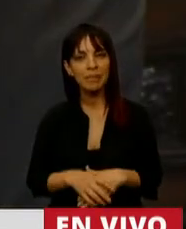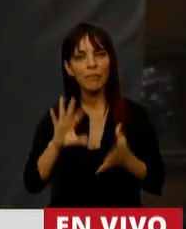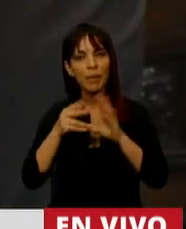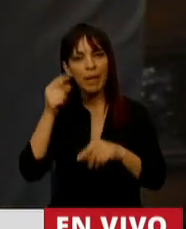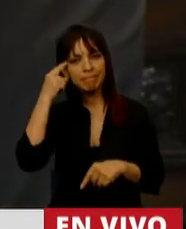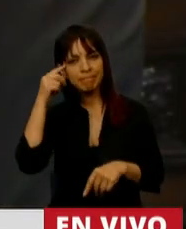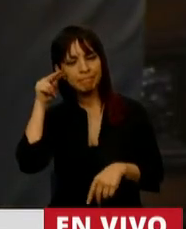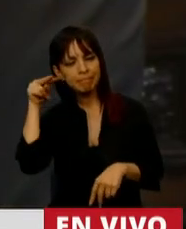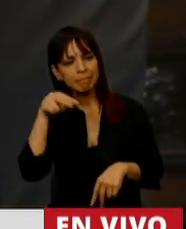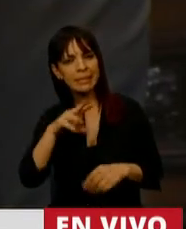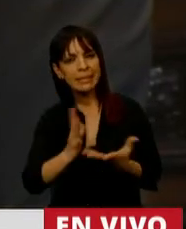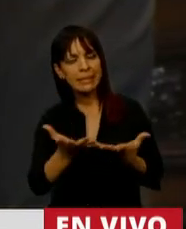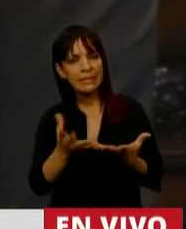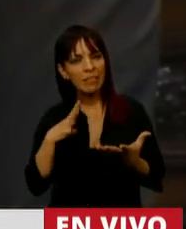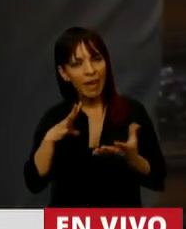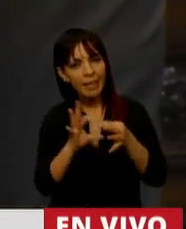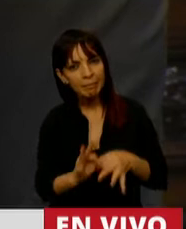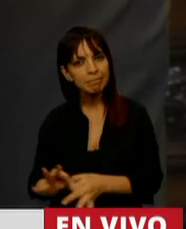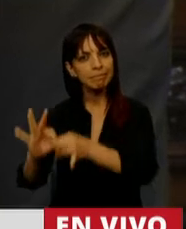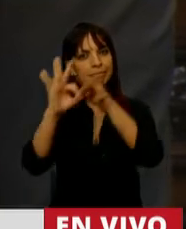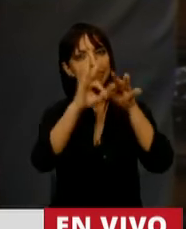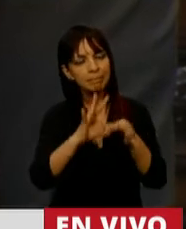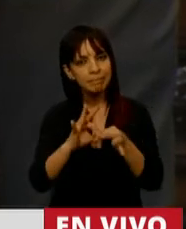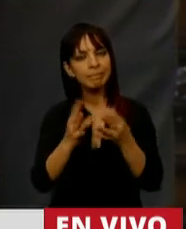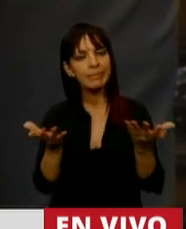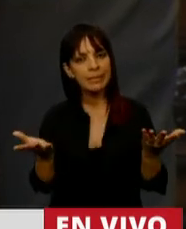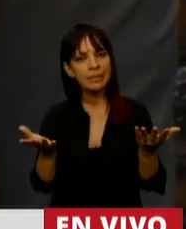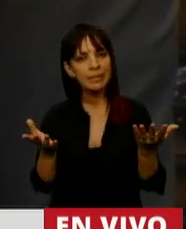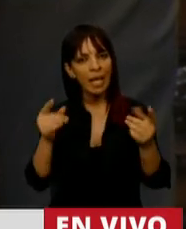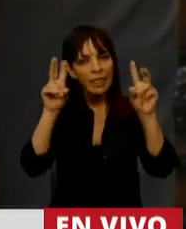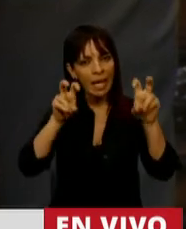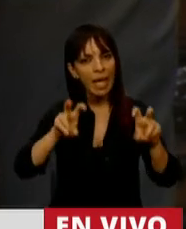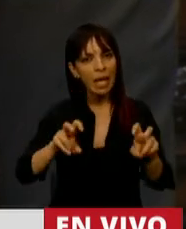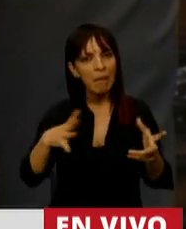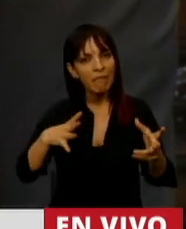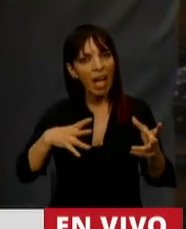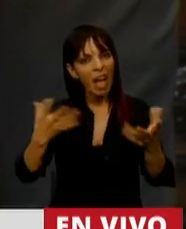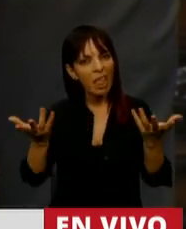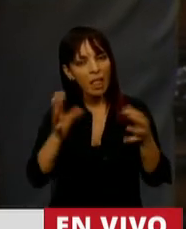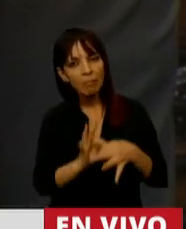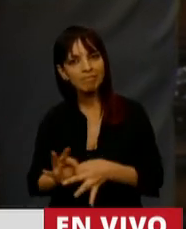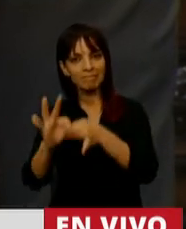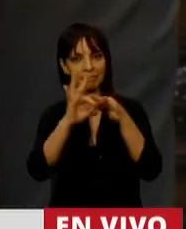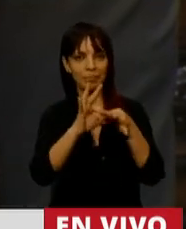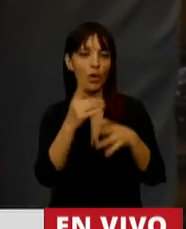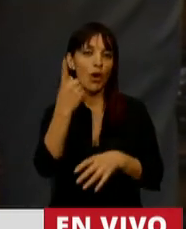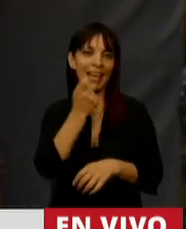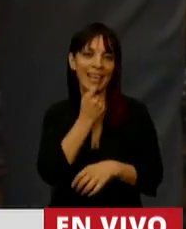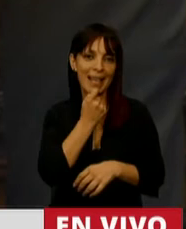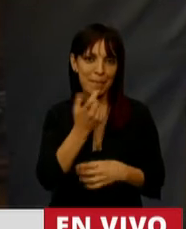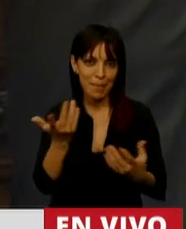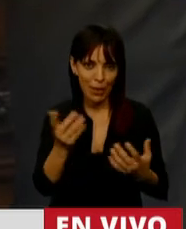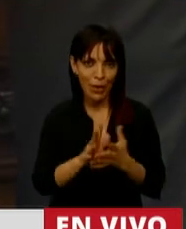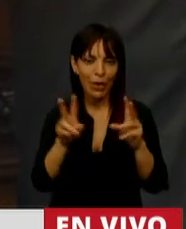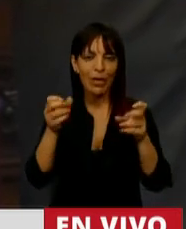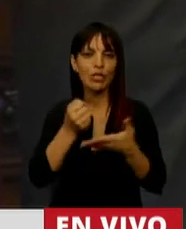mirada poco federal en muchos aspectos. Basta mencionar un solo ejemplo, que es el tema de